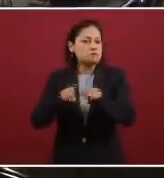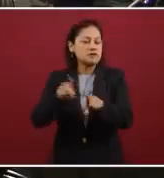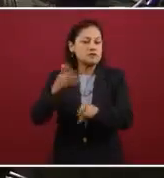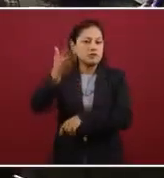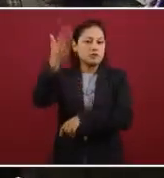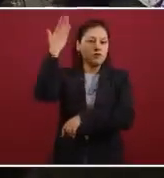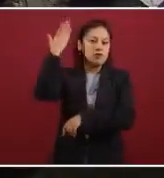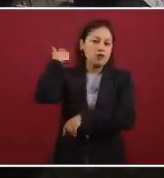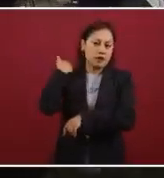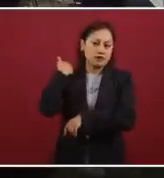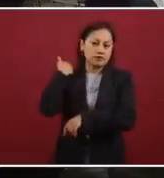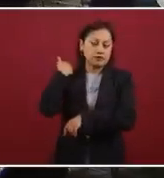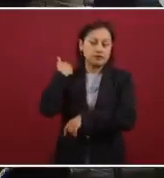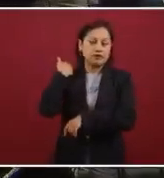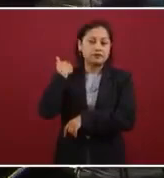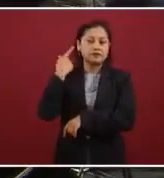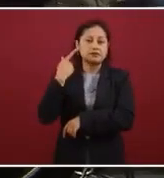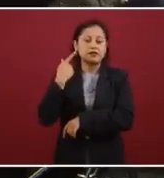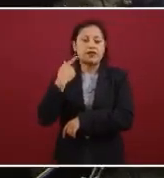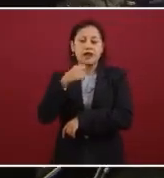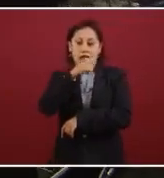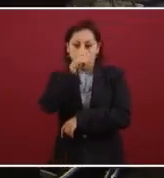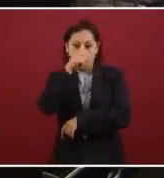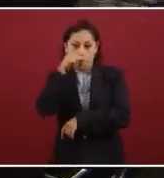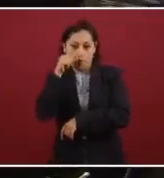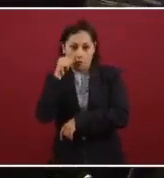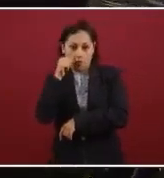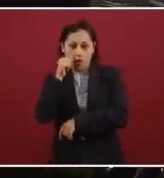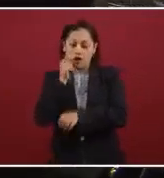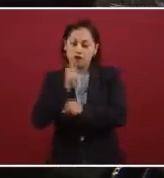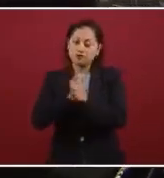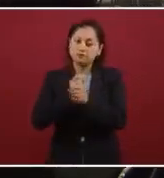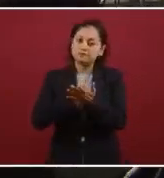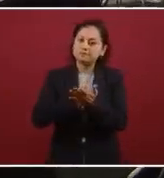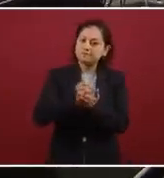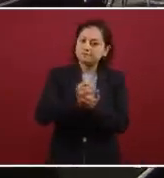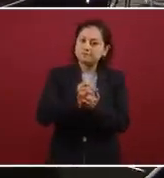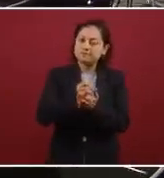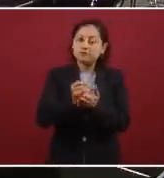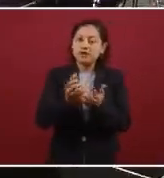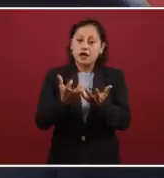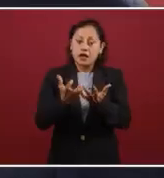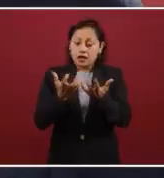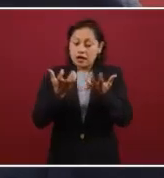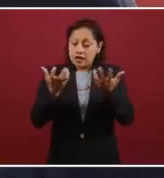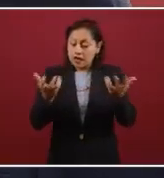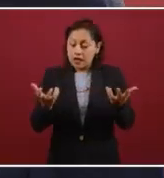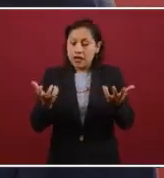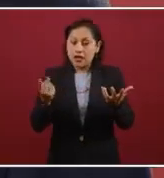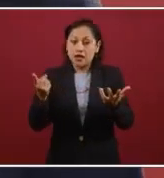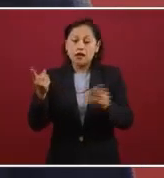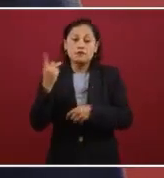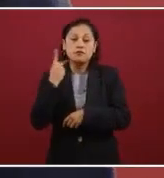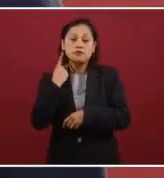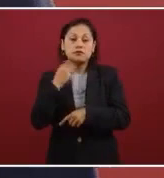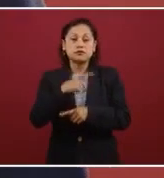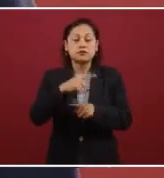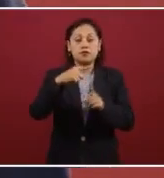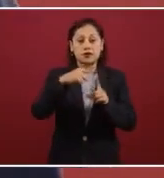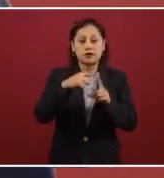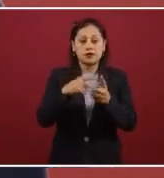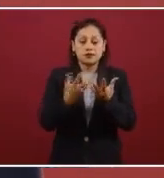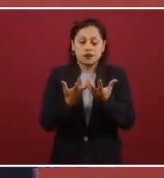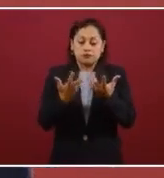civil del poder de la Iglesia, porque a Dios lo que es de Dios y al César lo que es del